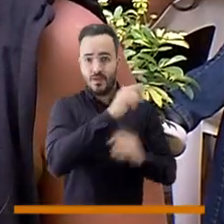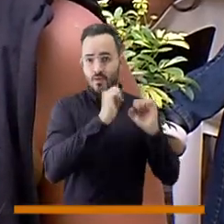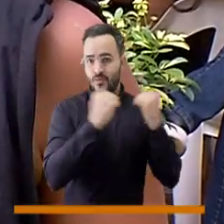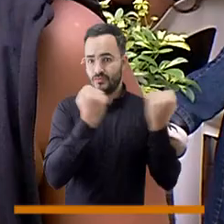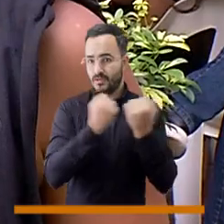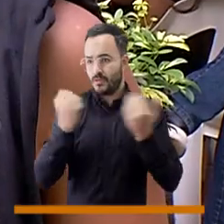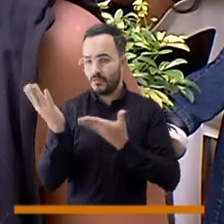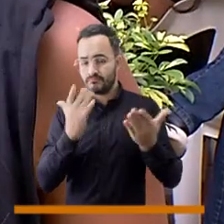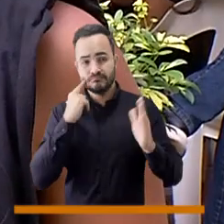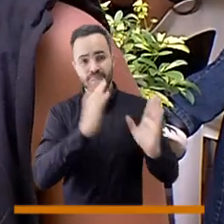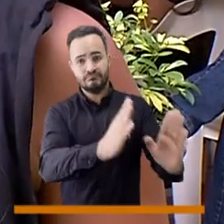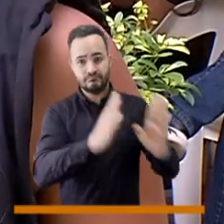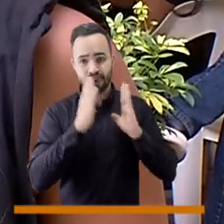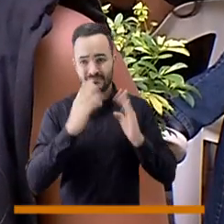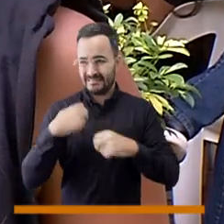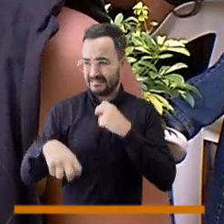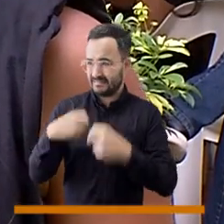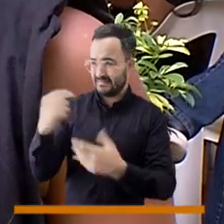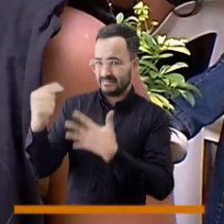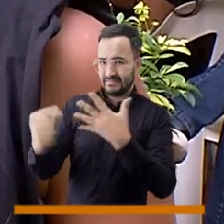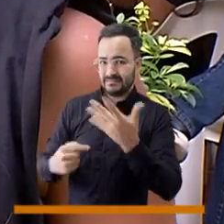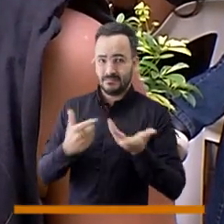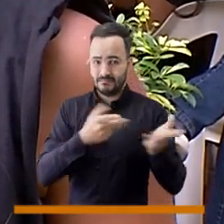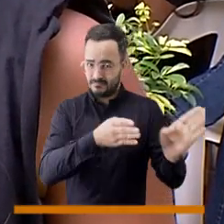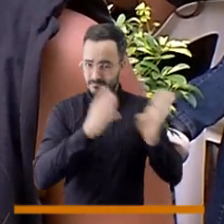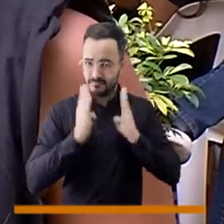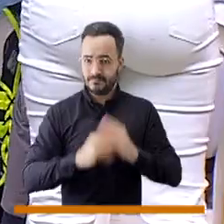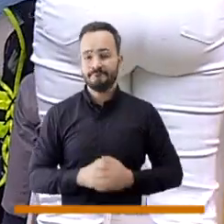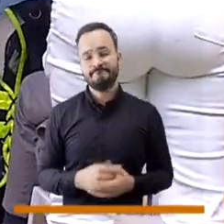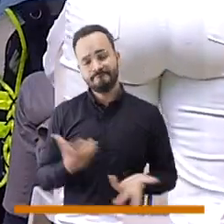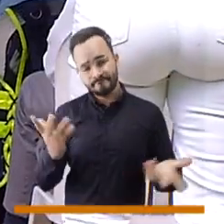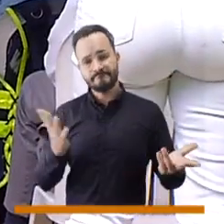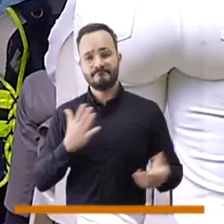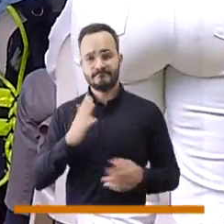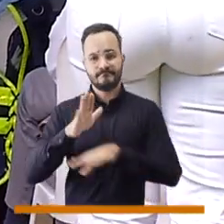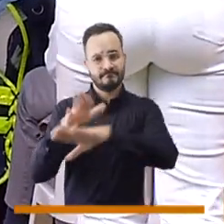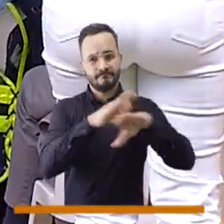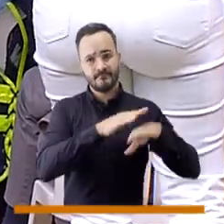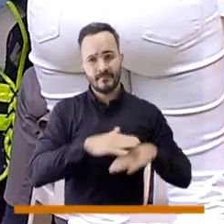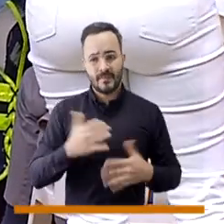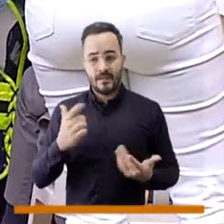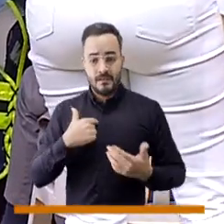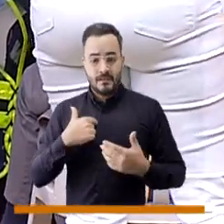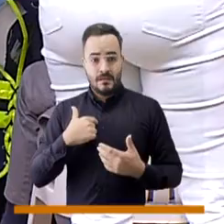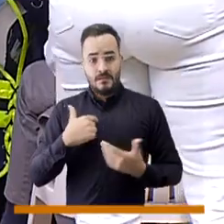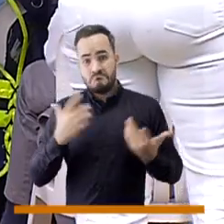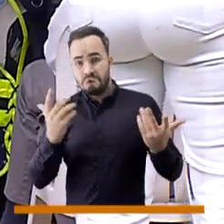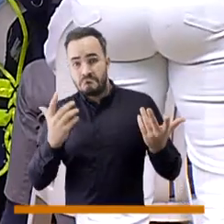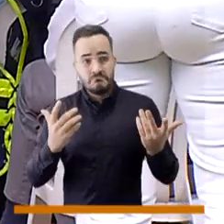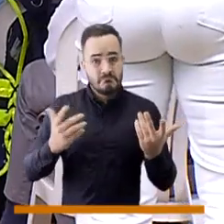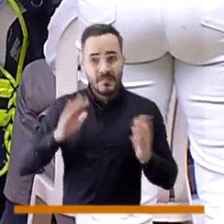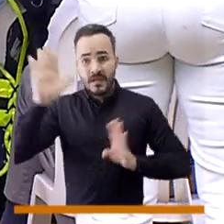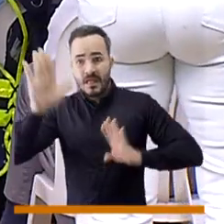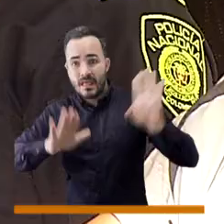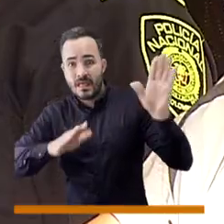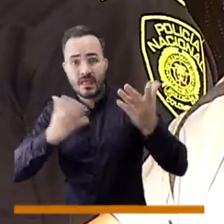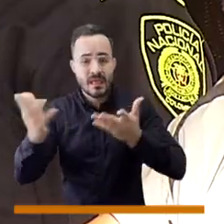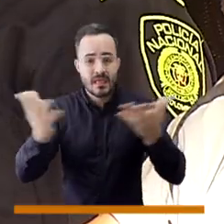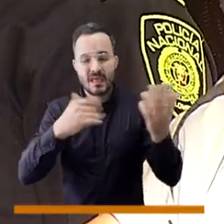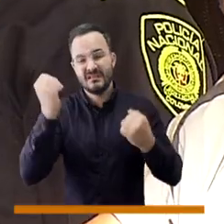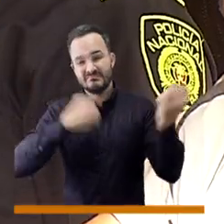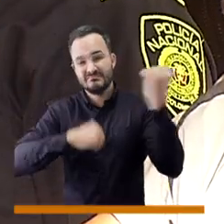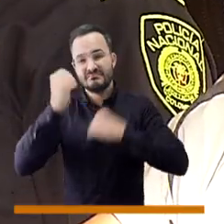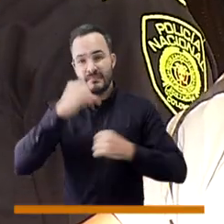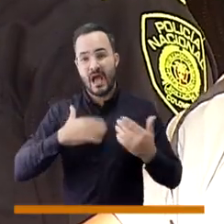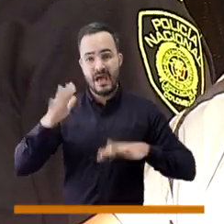Consejo de Medellín que se apropien de esta problemática y busquen algunas soluciones. Nosotros como administraciones nos hemos sentido desamparados y